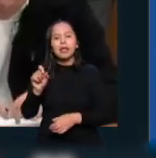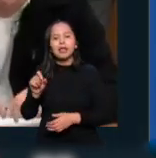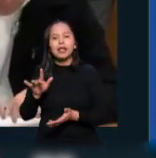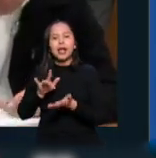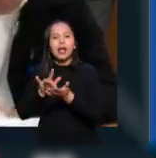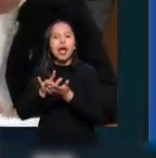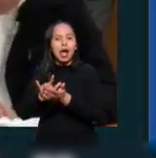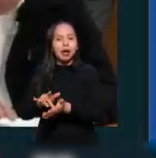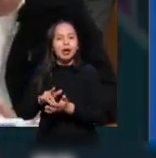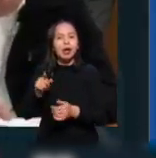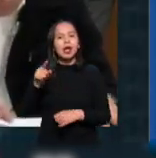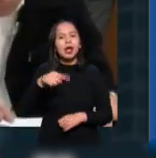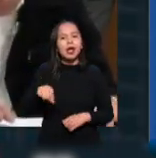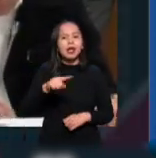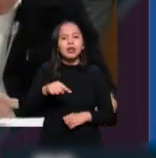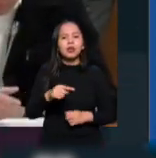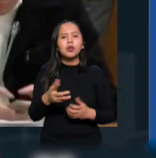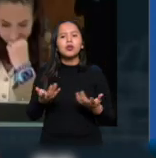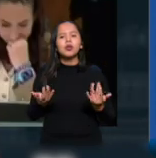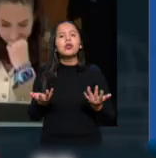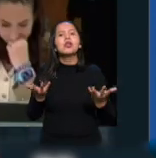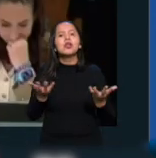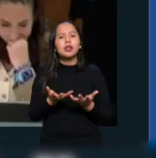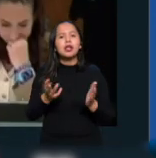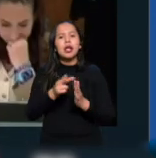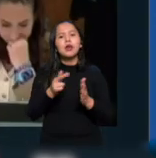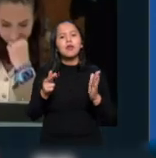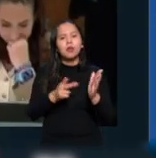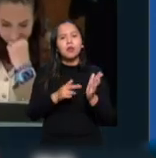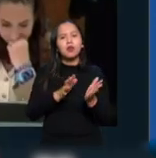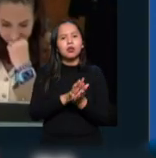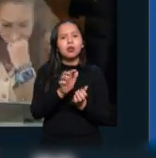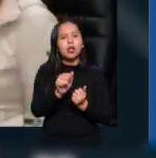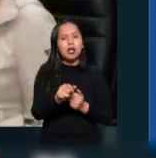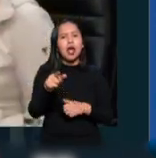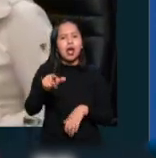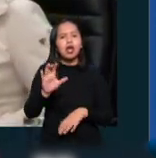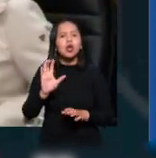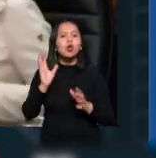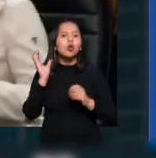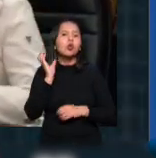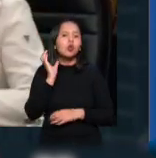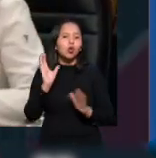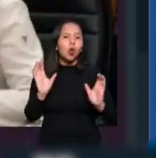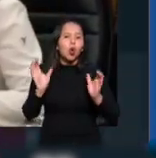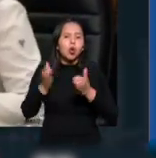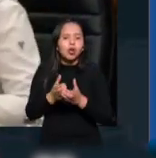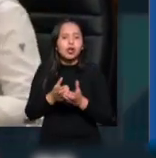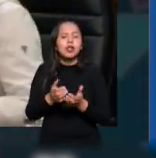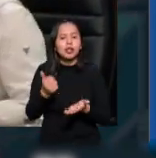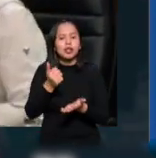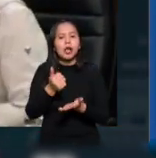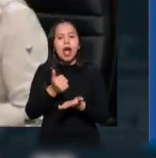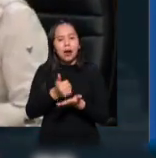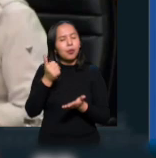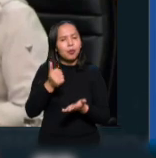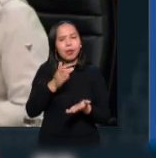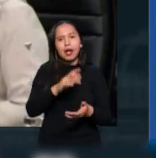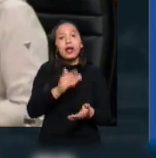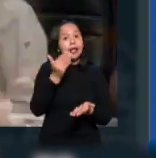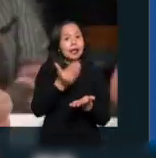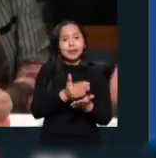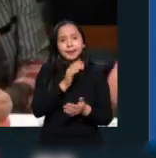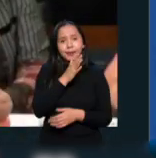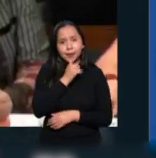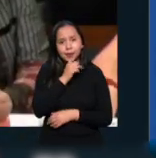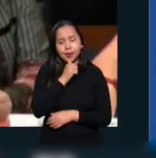supremacía constitucional, por la que se establece que las reformas constitucionales aprobadas por el Congreso no pueden ser impugnadas ni suspendidas.